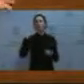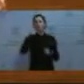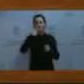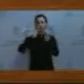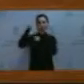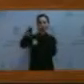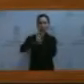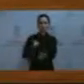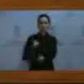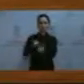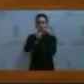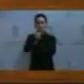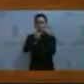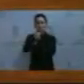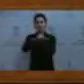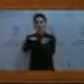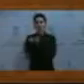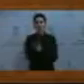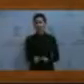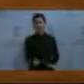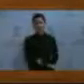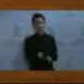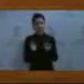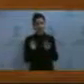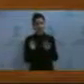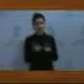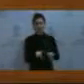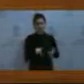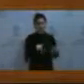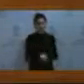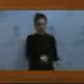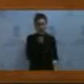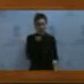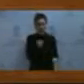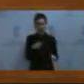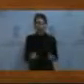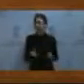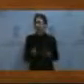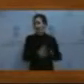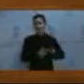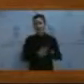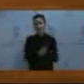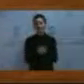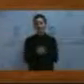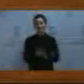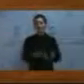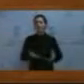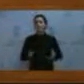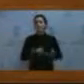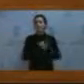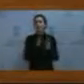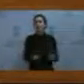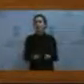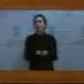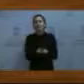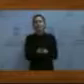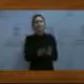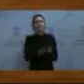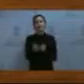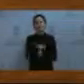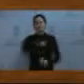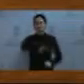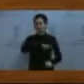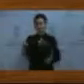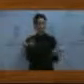y que no llegó a ningún fin. No consiguió ningún resultado. Por tanto, no constituye novedad alguna para nuestro Grupo